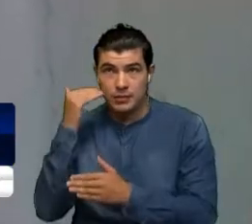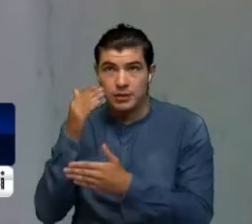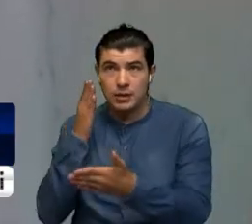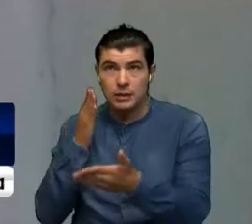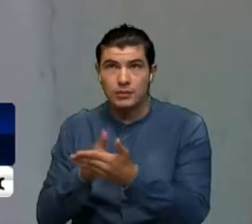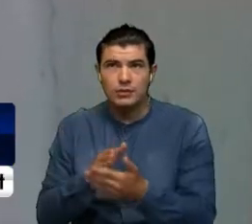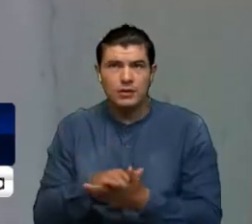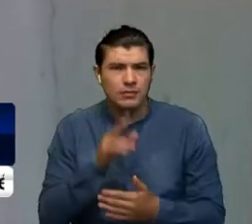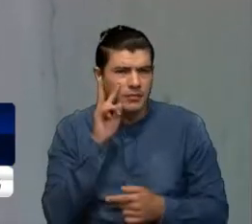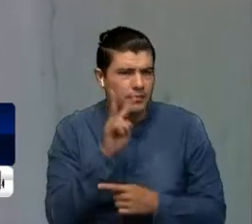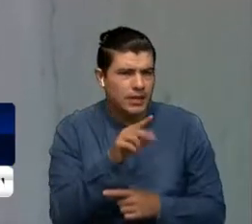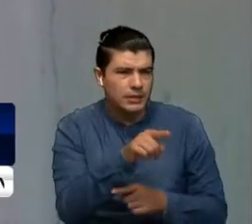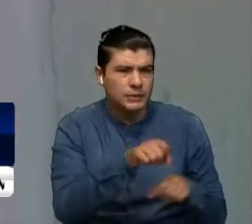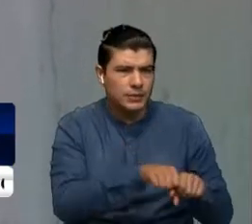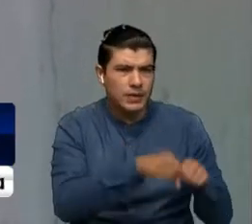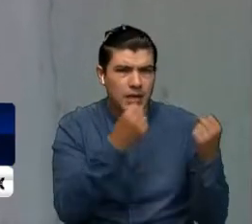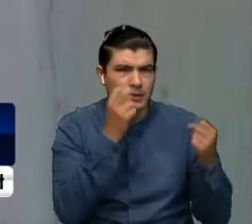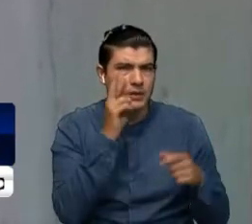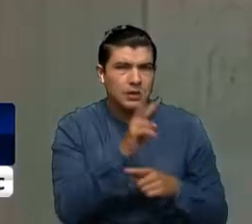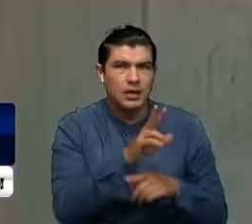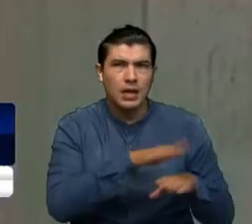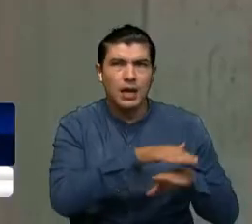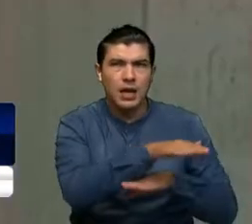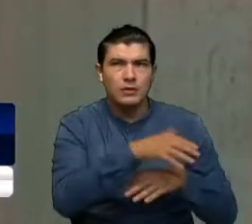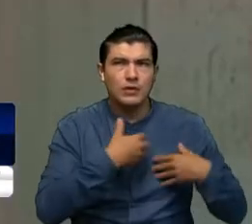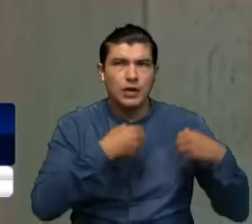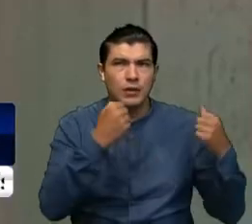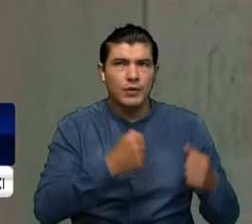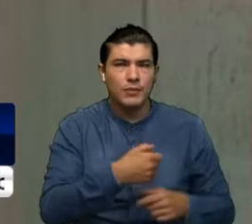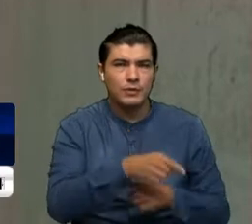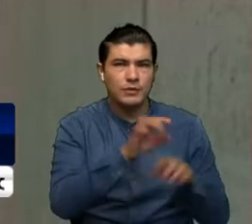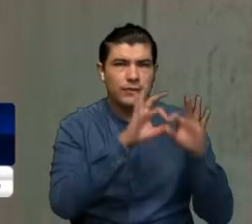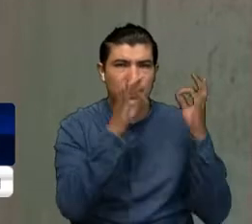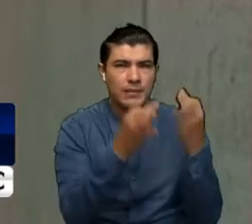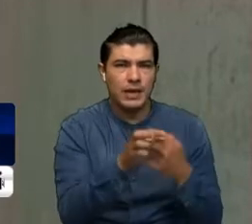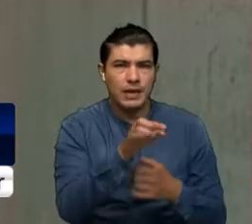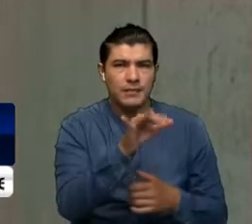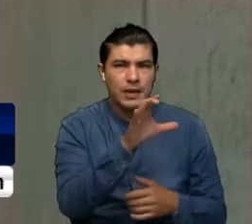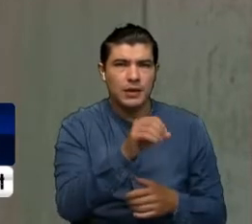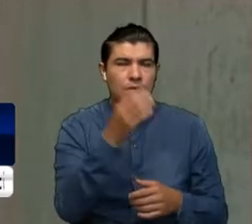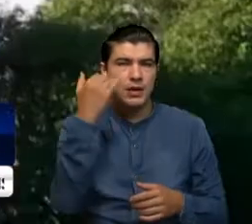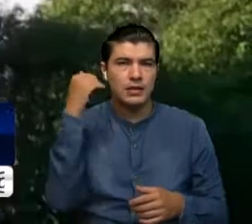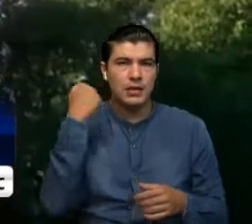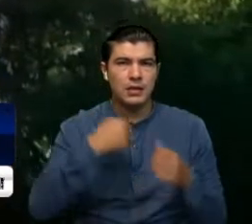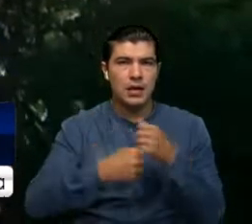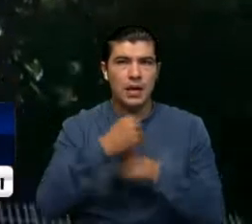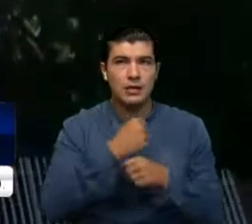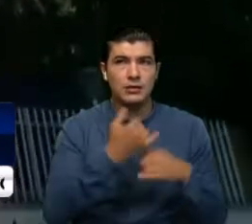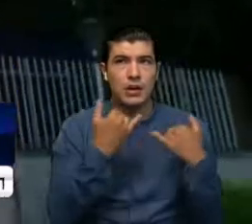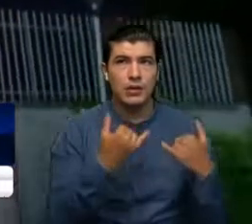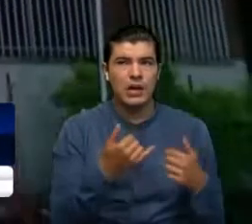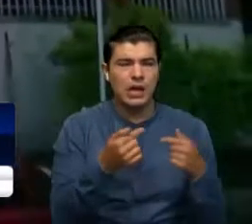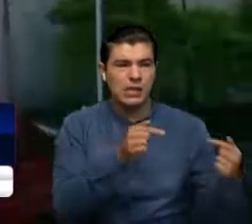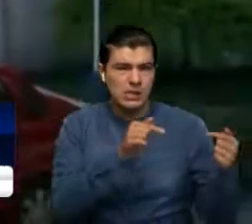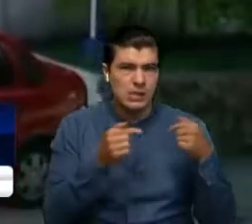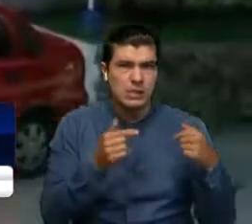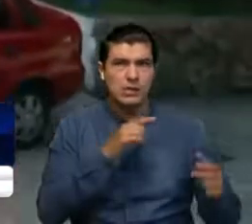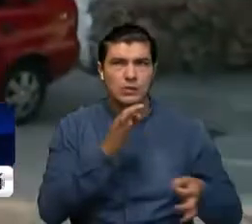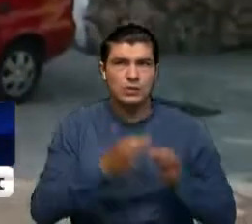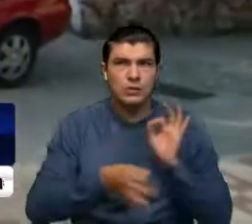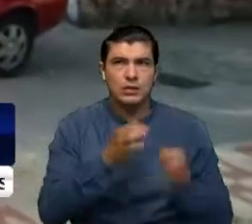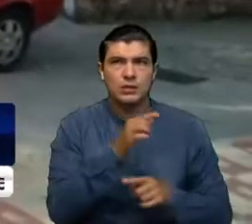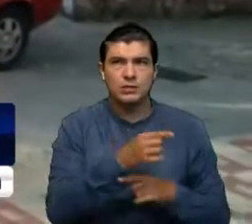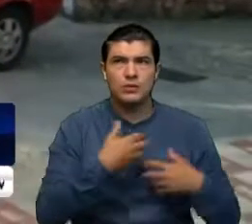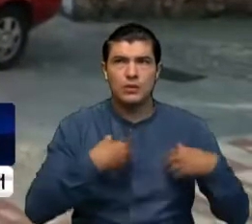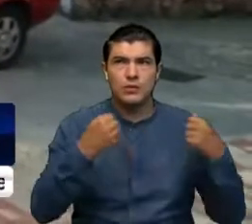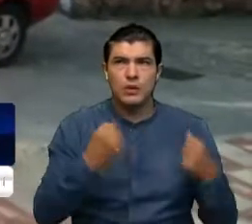los evidentes daños ocasionados en la propiedad de la familia pico nos ha llevado en los últimos años a una pelea jurídica con el propietario